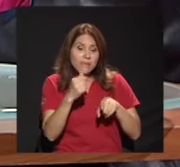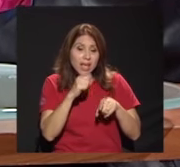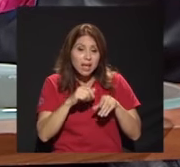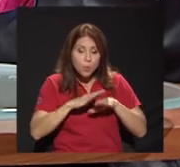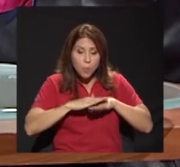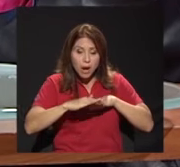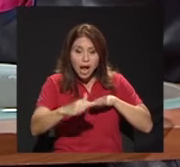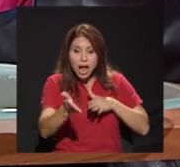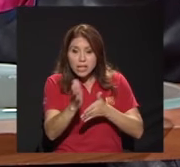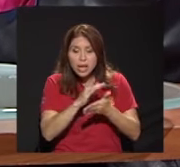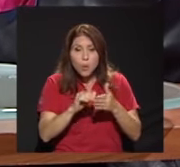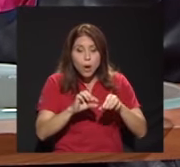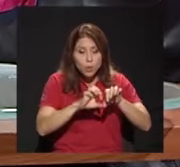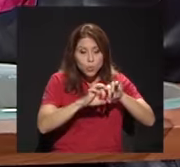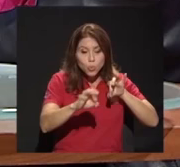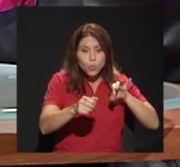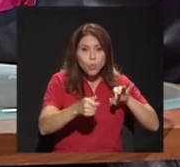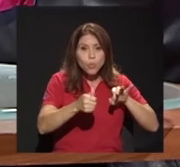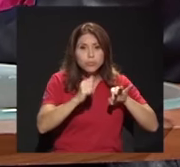línea 800.